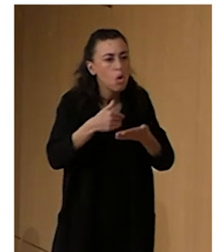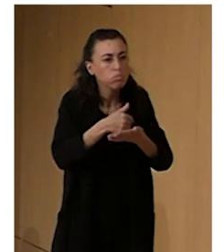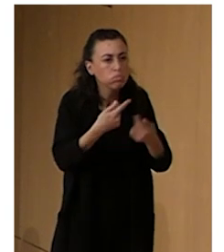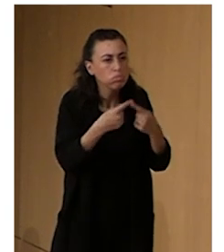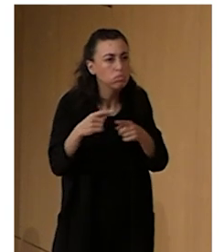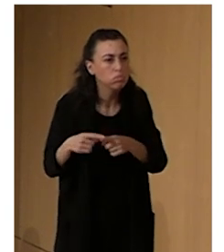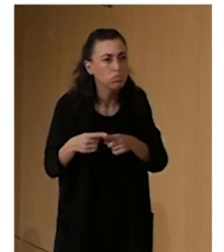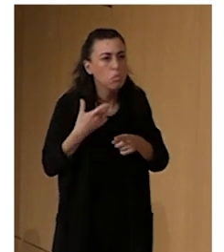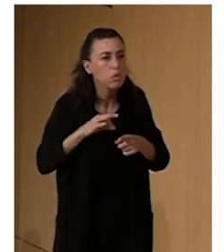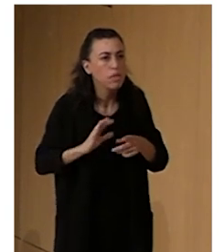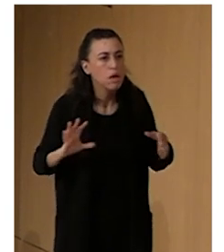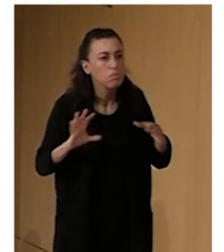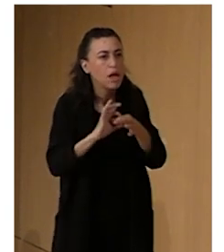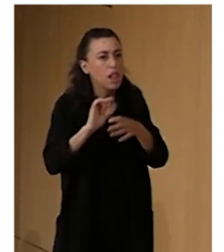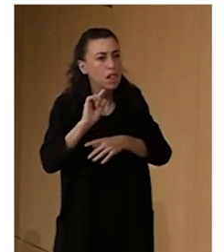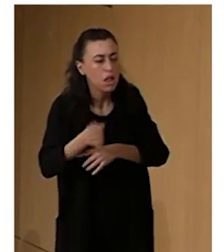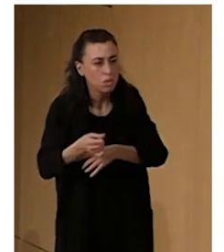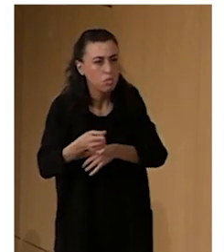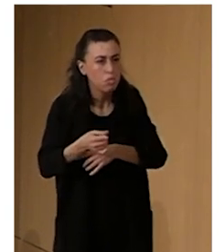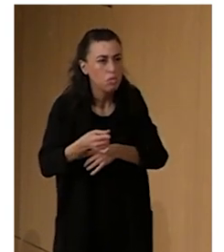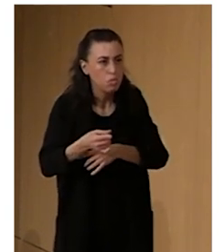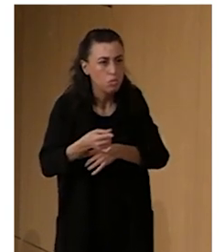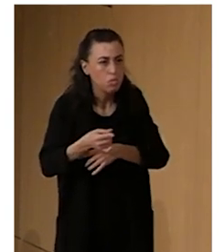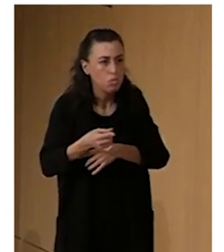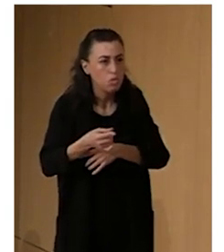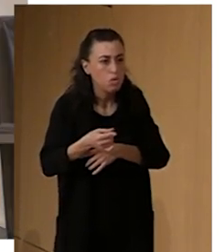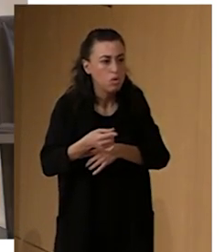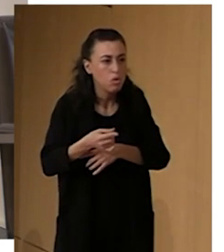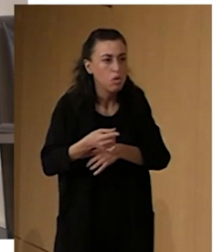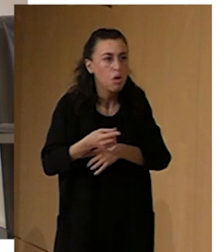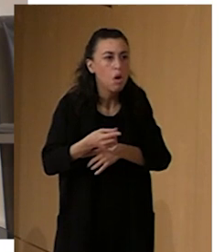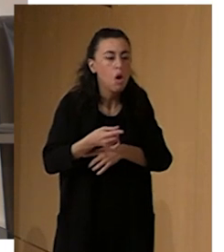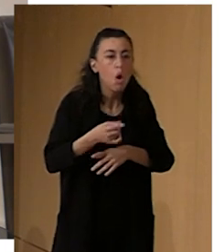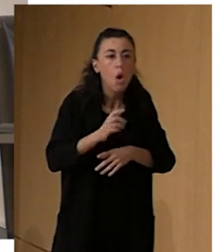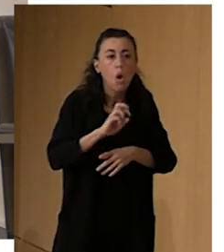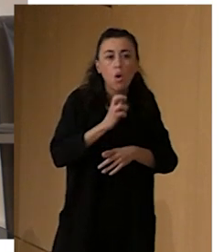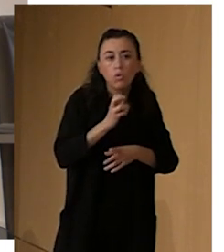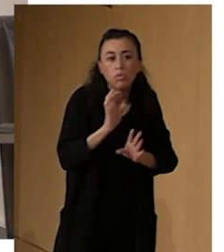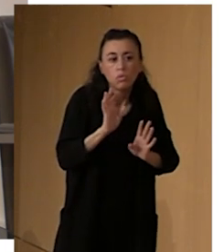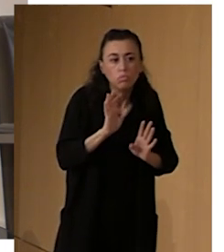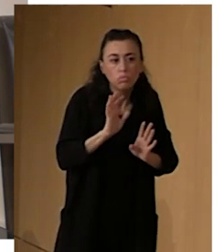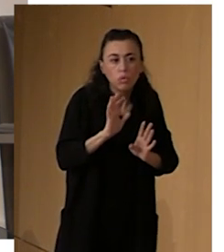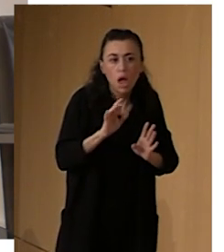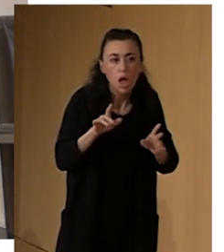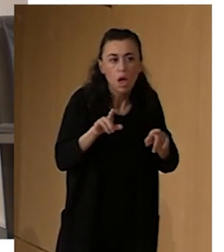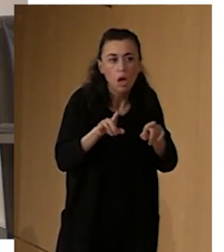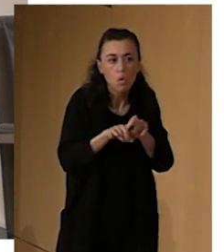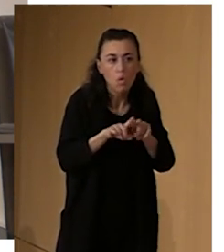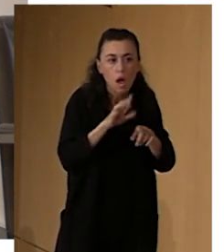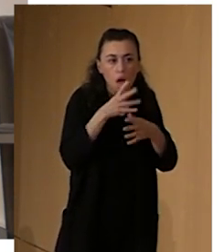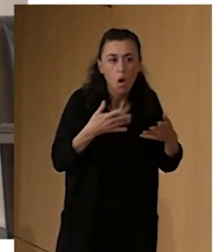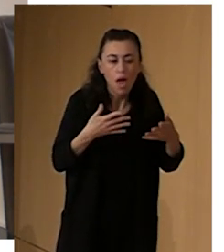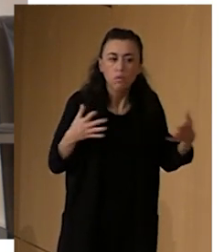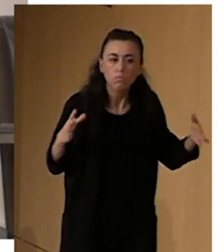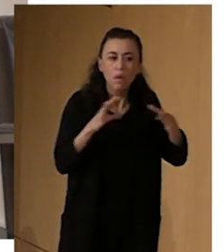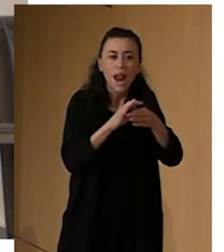puede ser por un director otras veces como ahora estamos trabajándolo con las exposiciones que tenemos esto es una